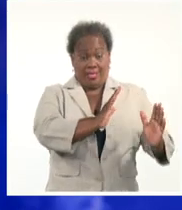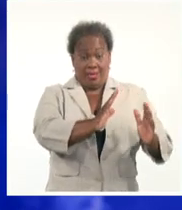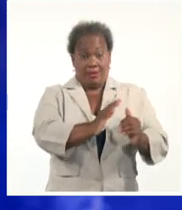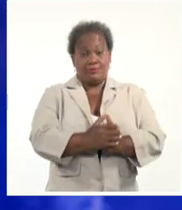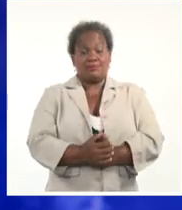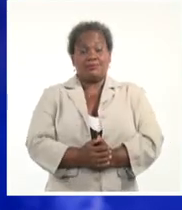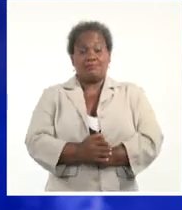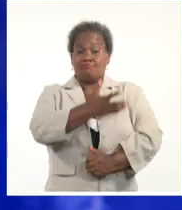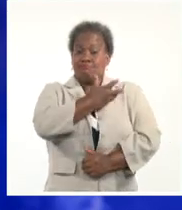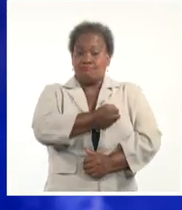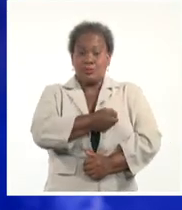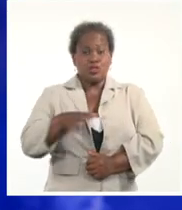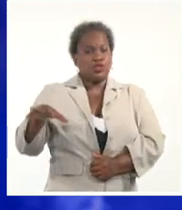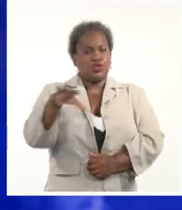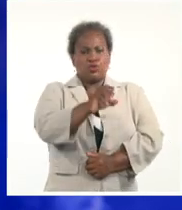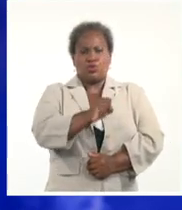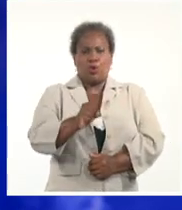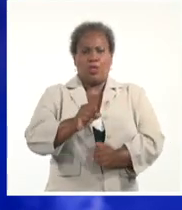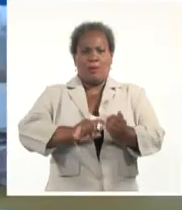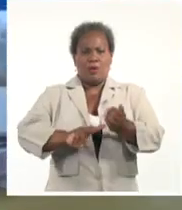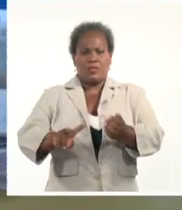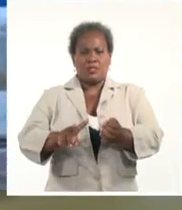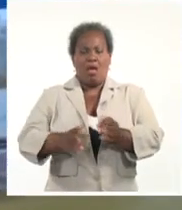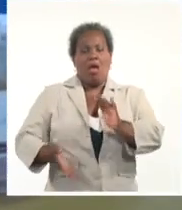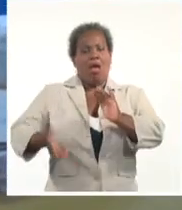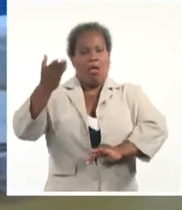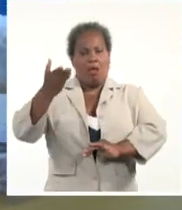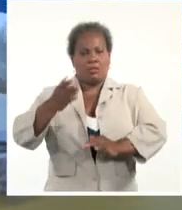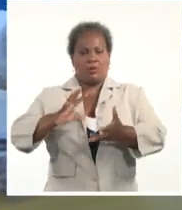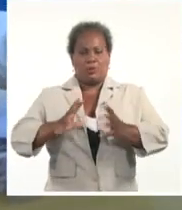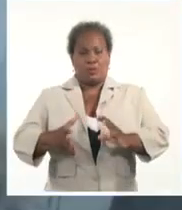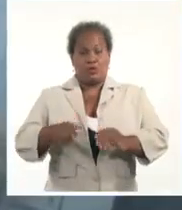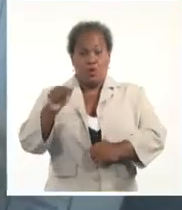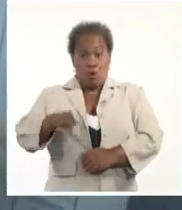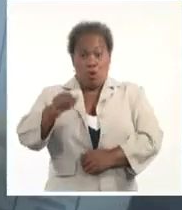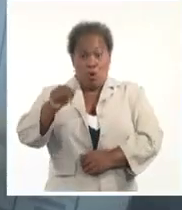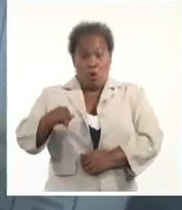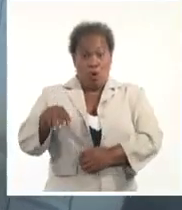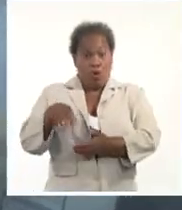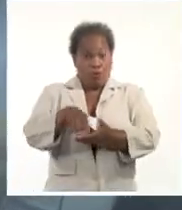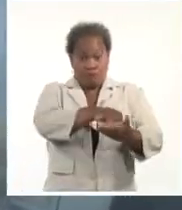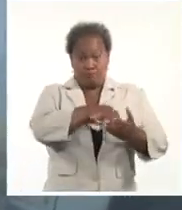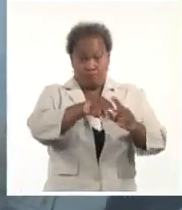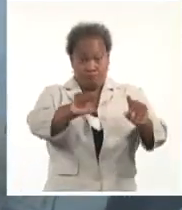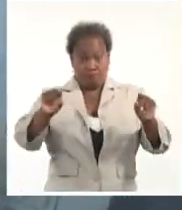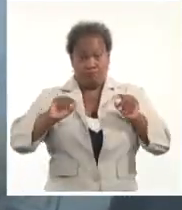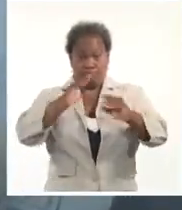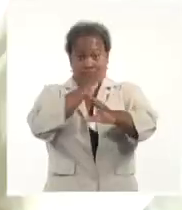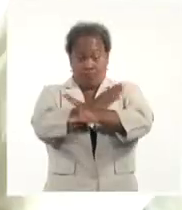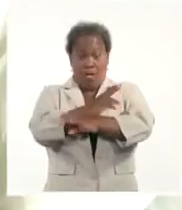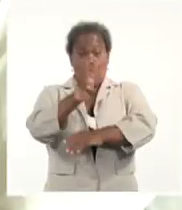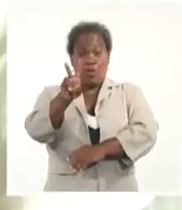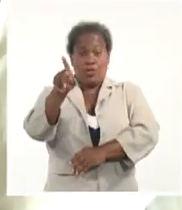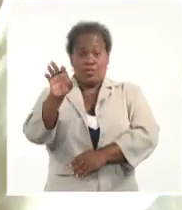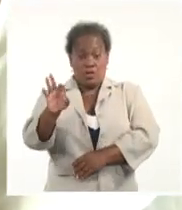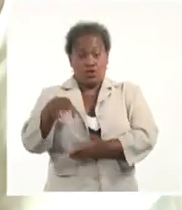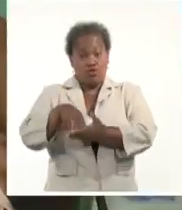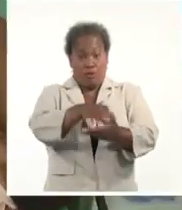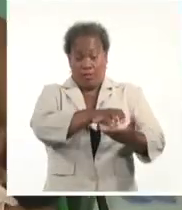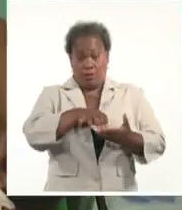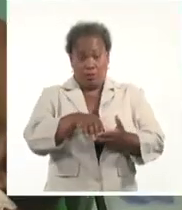lamentablemente todos los territorios con una alta complejidad. Hoy están activos 218 eventos y se mantienen